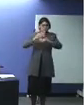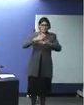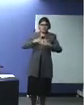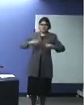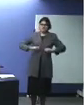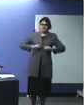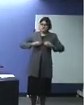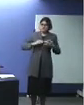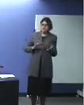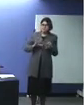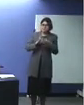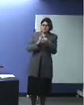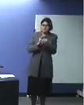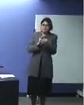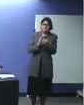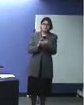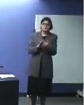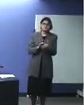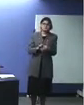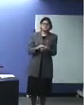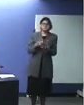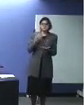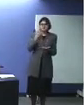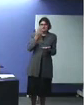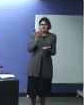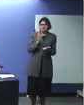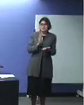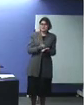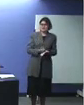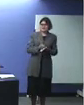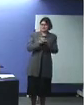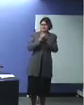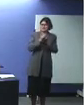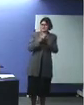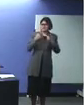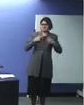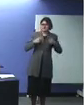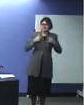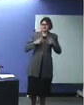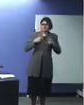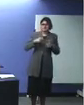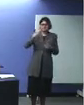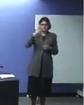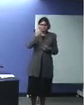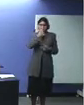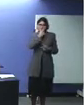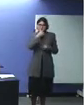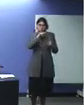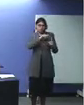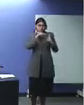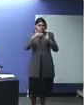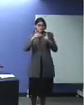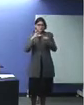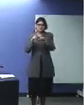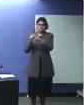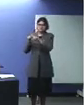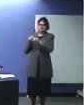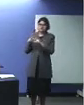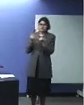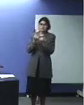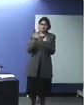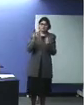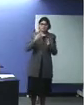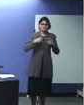vida, quiero generar un bagaje que me permita compartir con diferentes puntos de vista y con diferentes investigadores acerca de